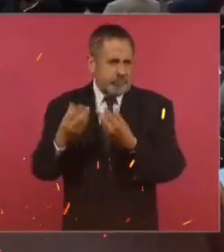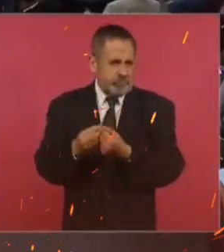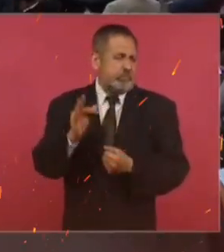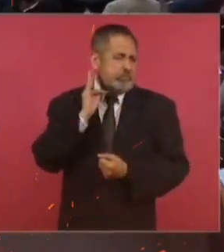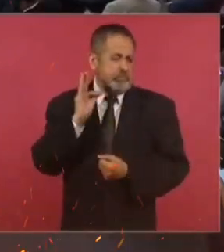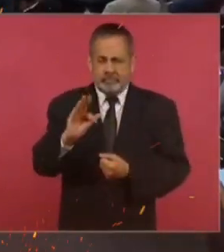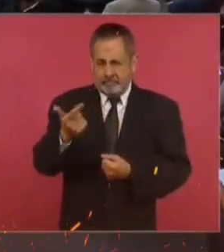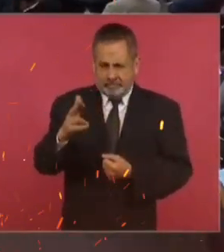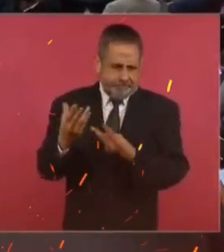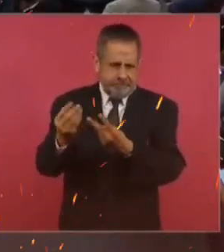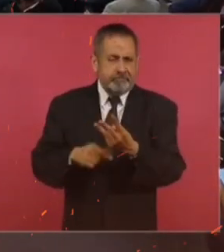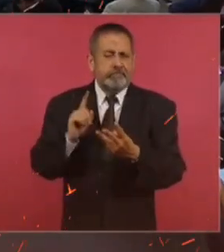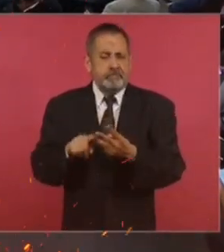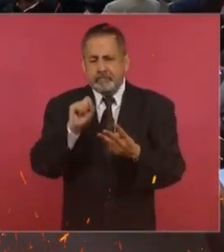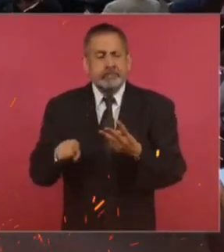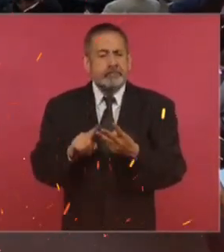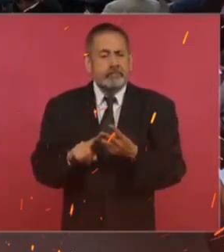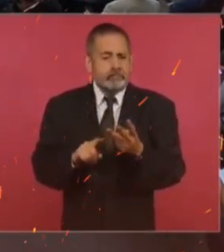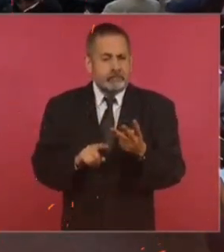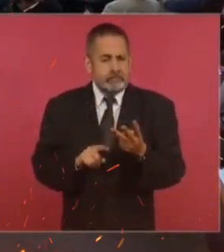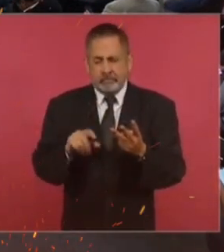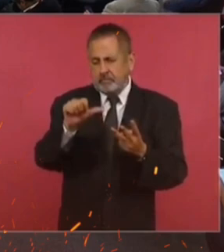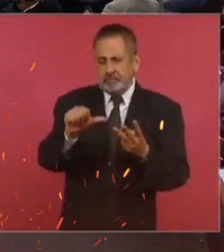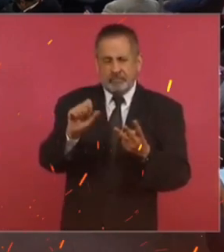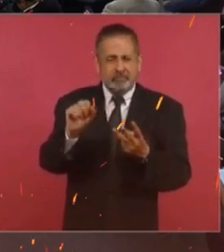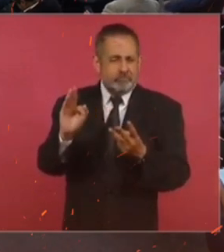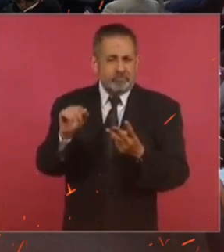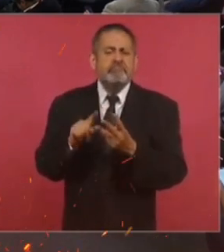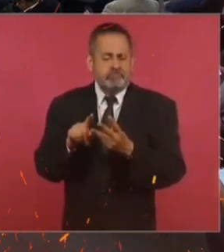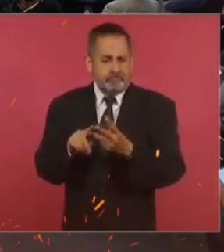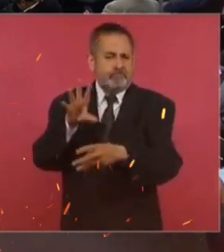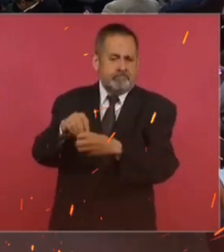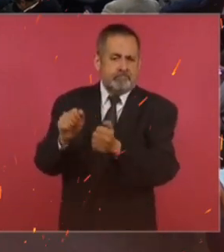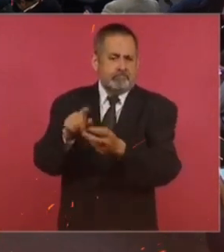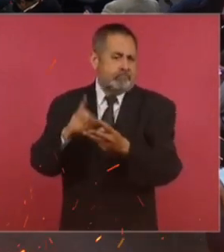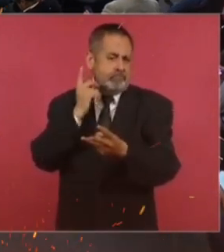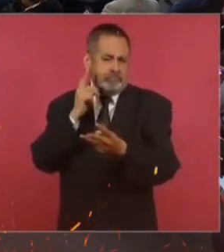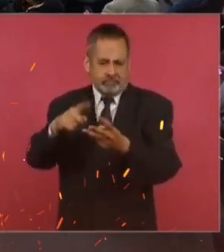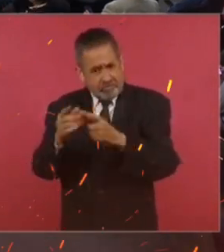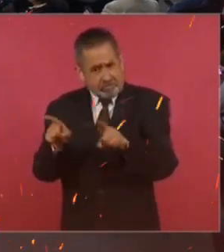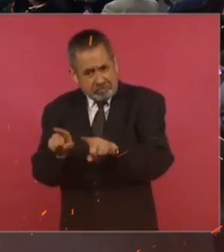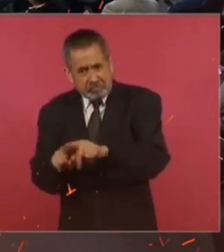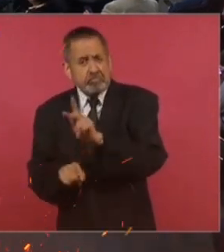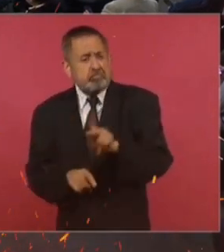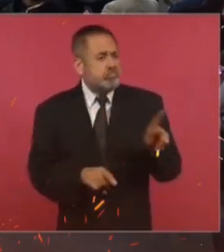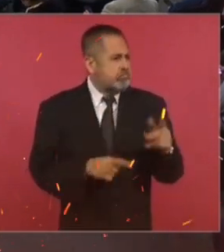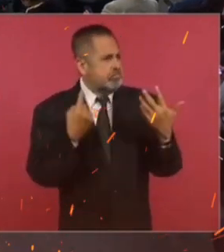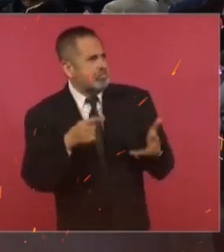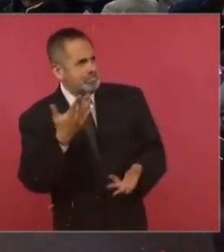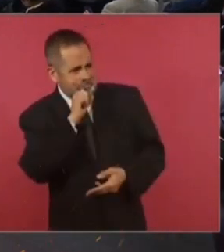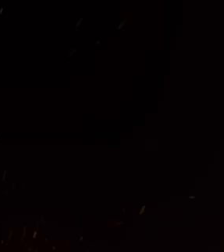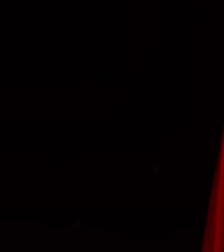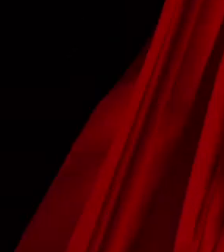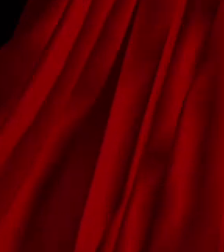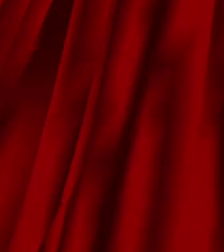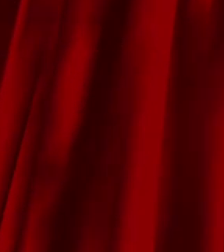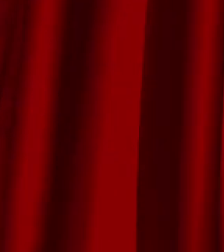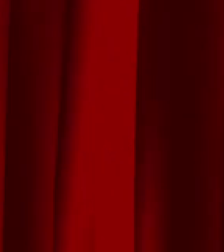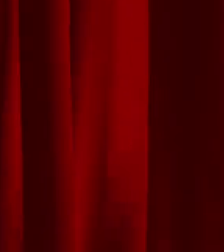la Fiscalía General de la República. Y para eso está la Auditoría Superior de la Federación del Poder Legislativo. Entonces, ¿para qué tantos aparatos?